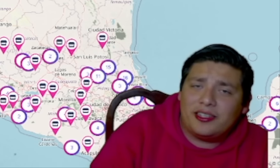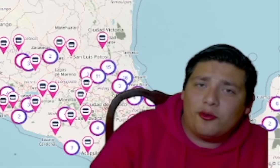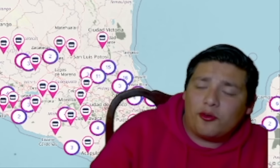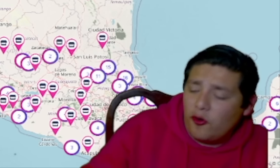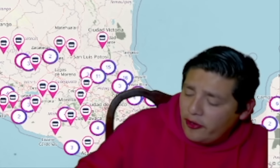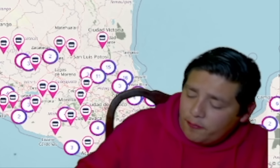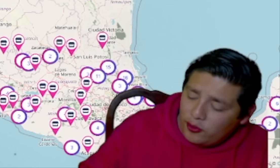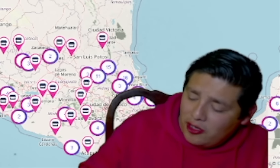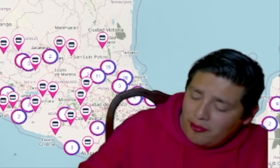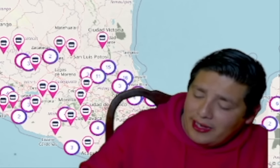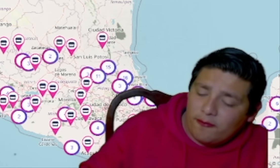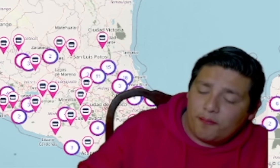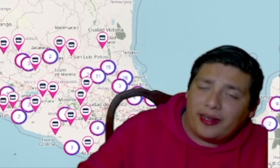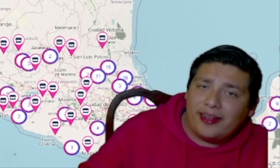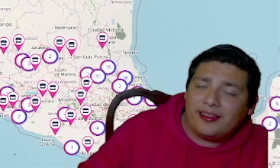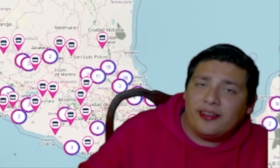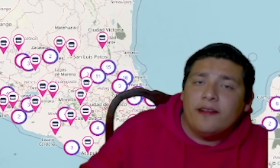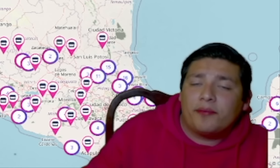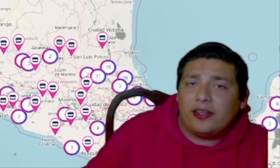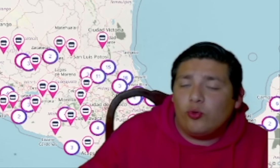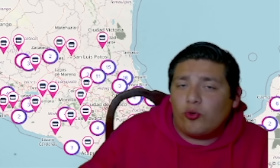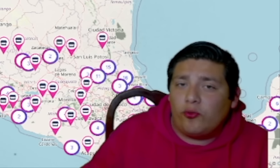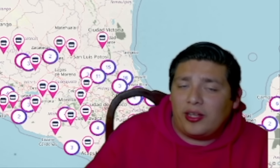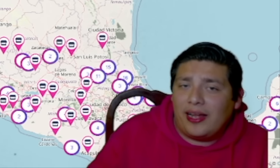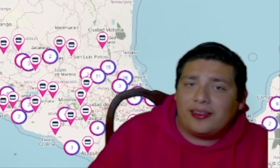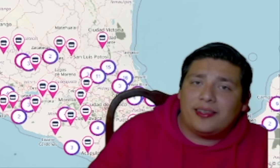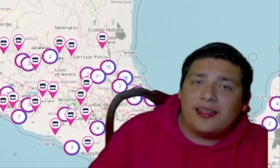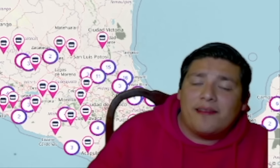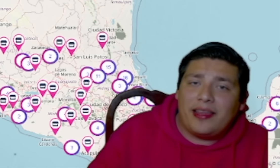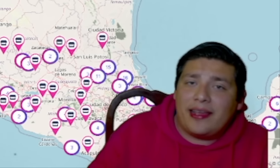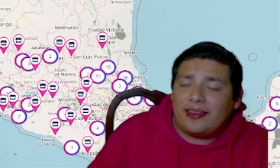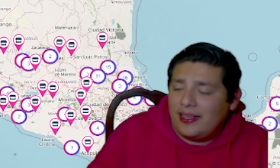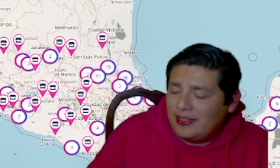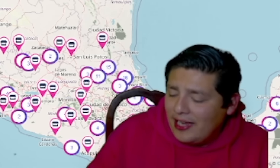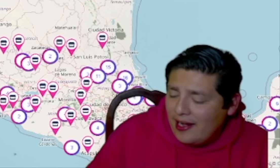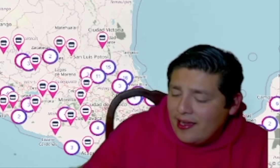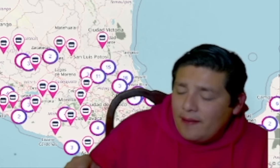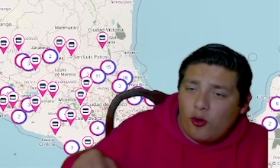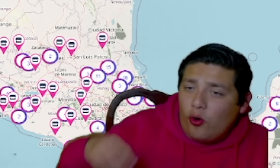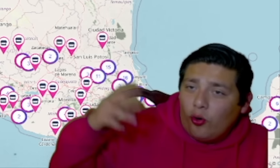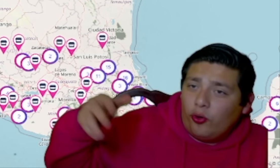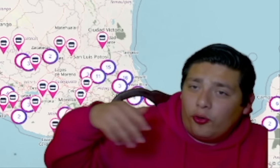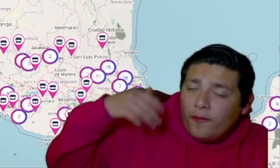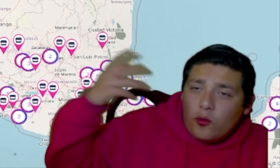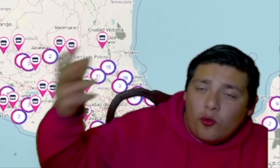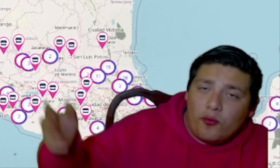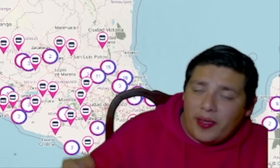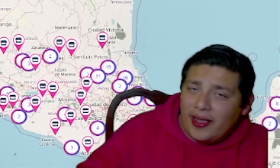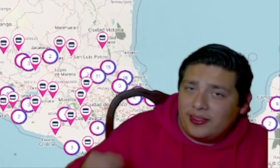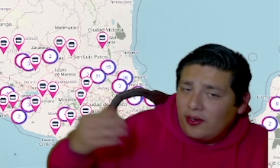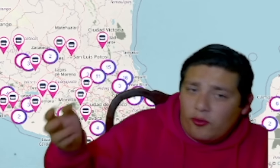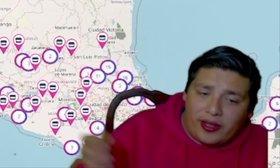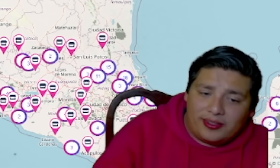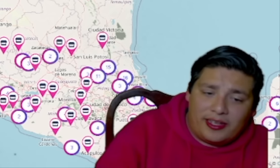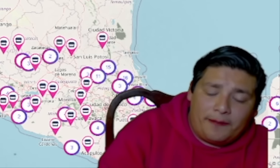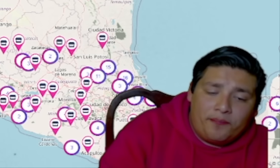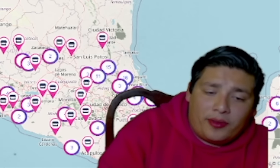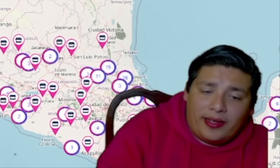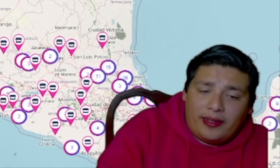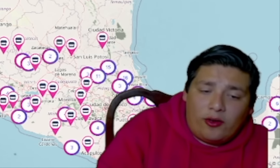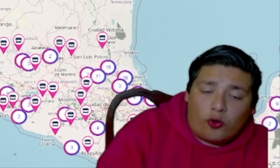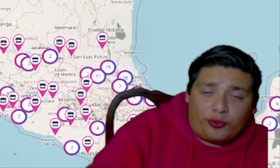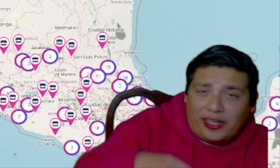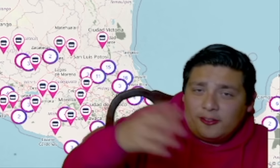servicio carísimo. ¿Cómo es posible que un paquete que tú contratas de Telcel por un mes te